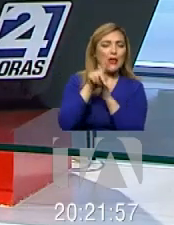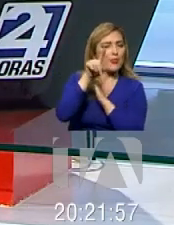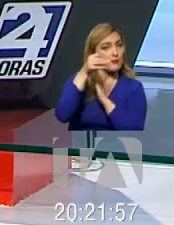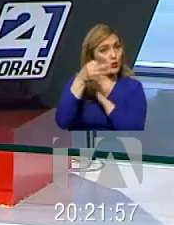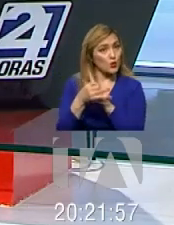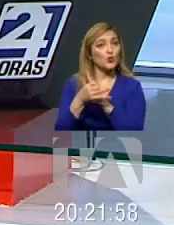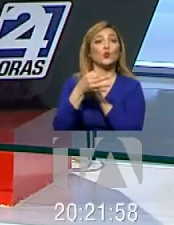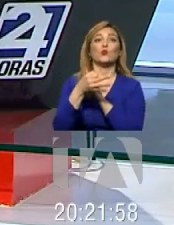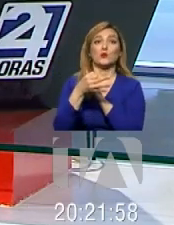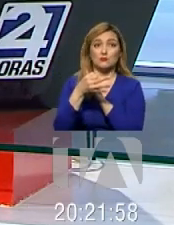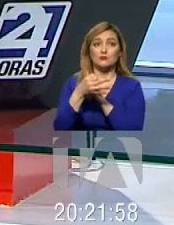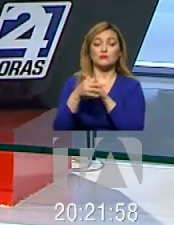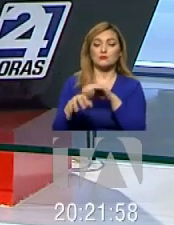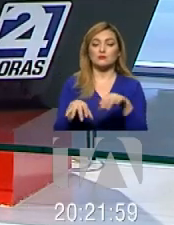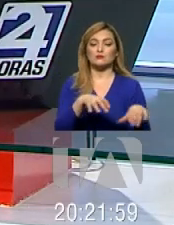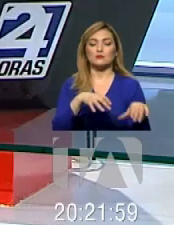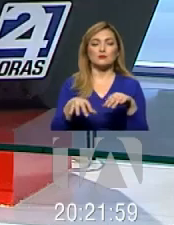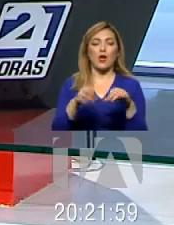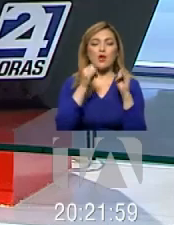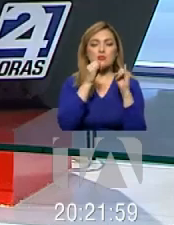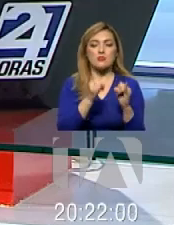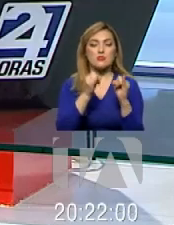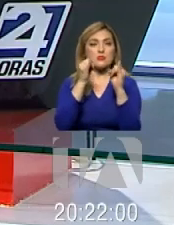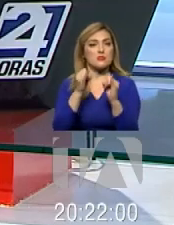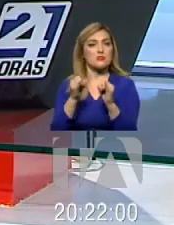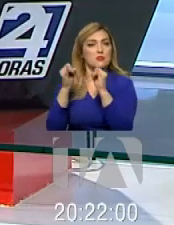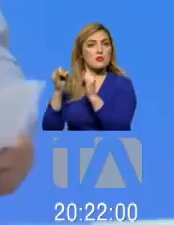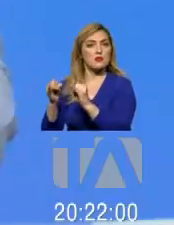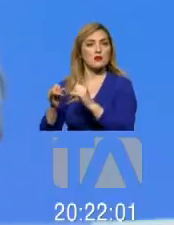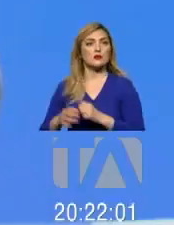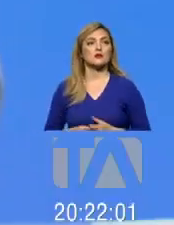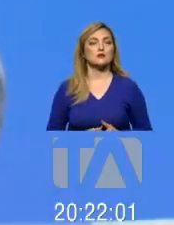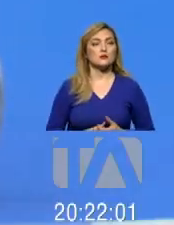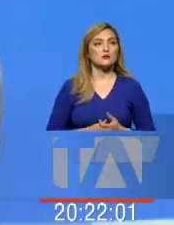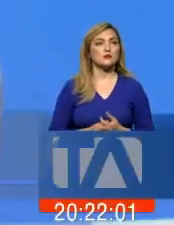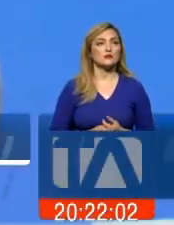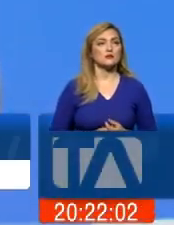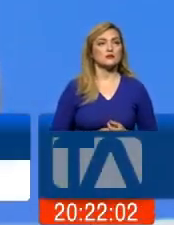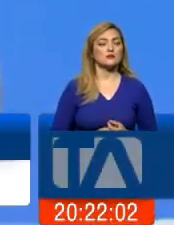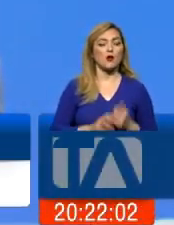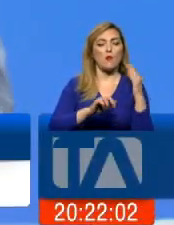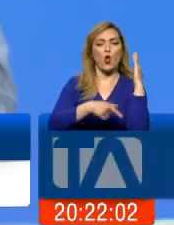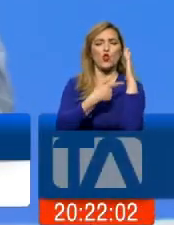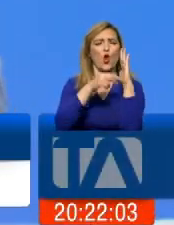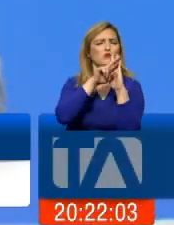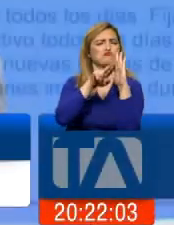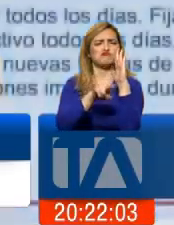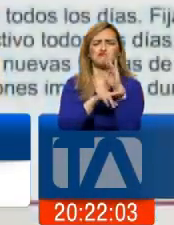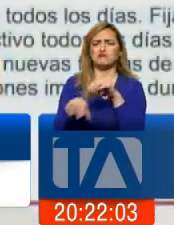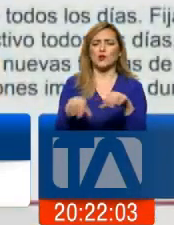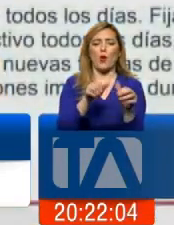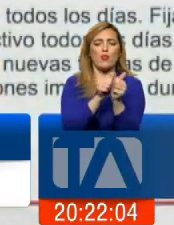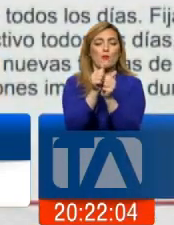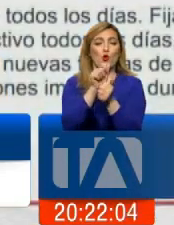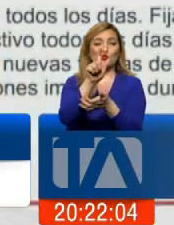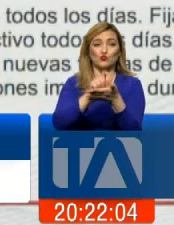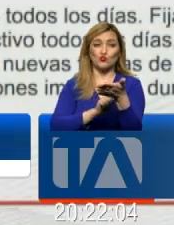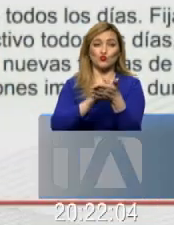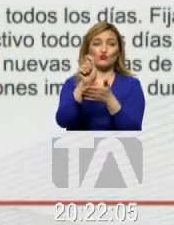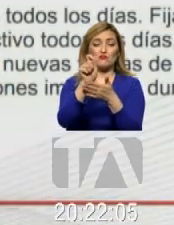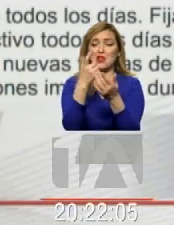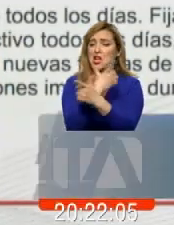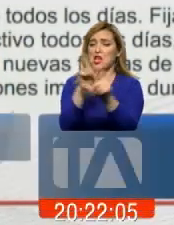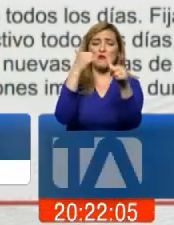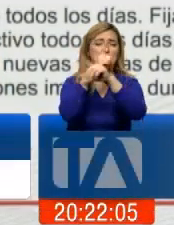y únicamente son actividades individuales. Se aprobaron los protocolos de la actividad deportiva al aire